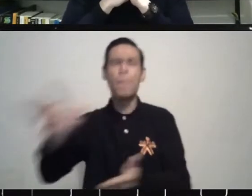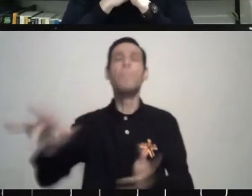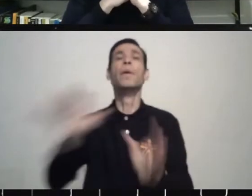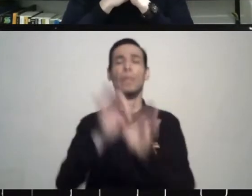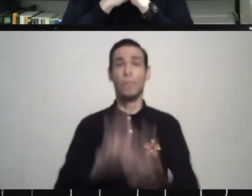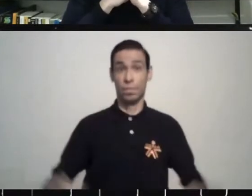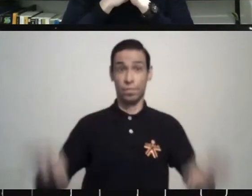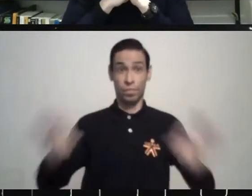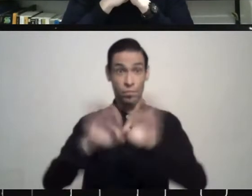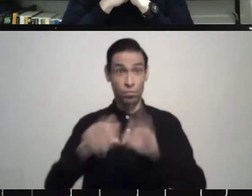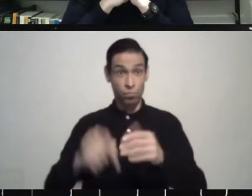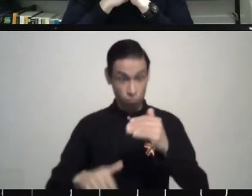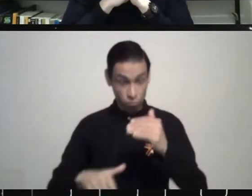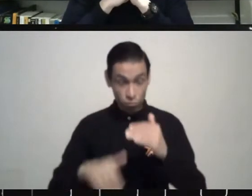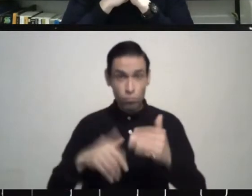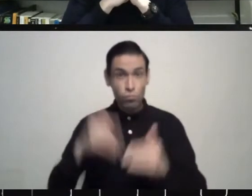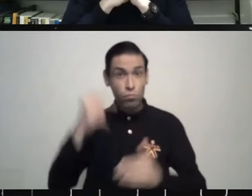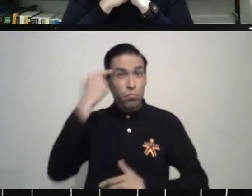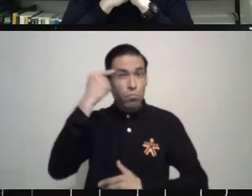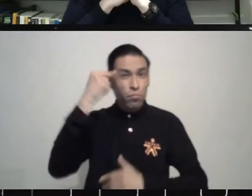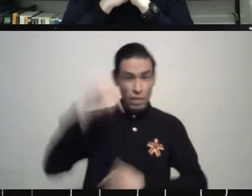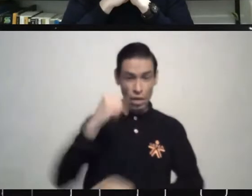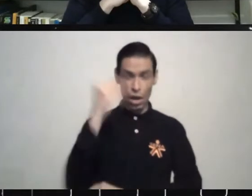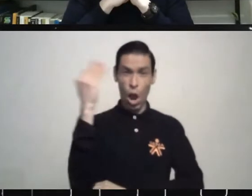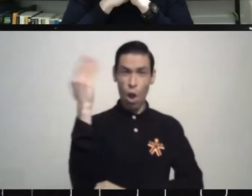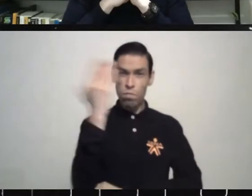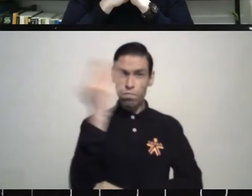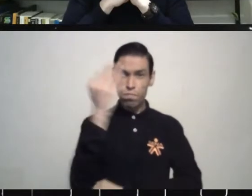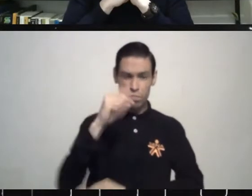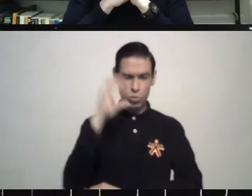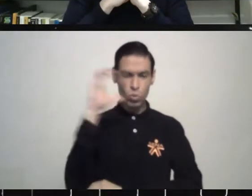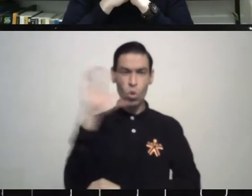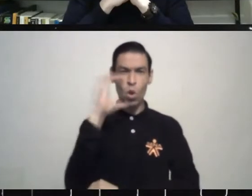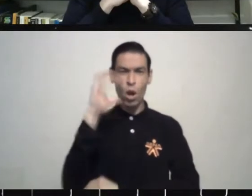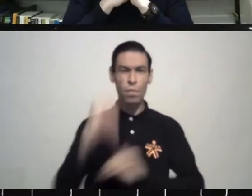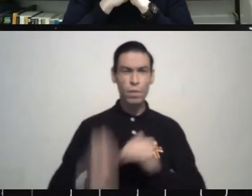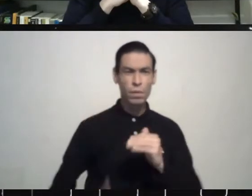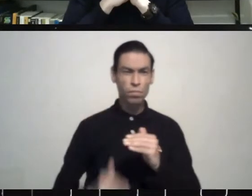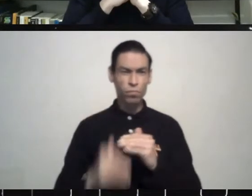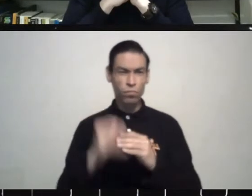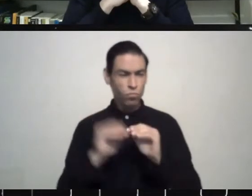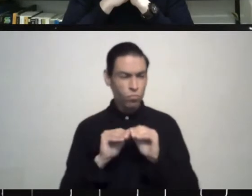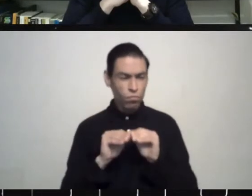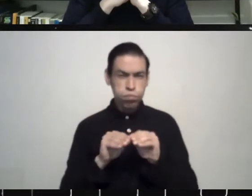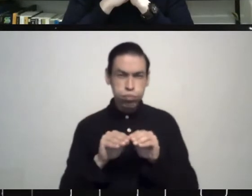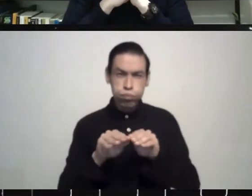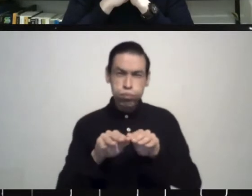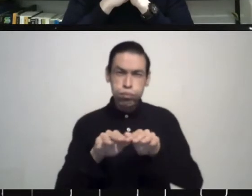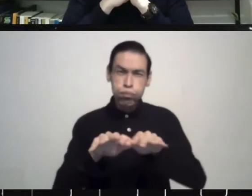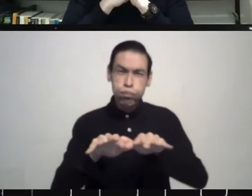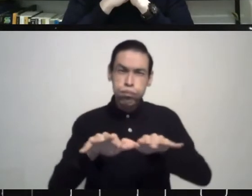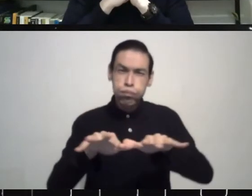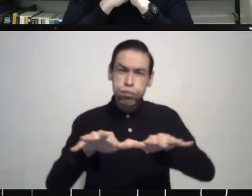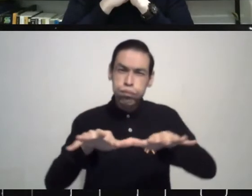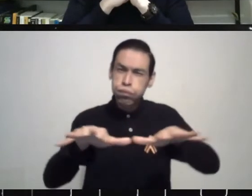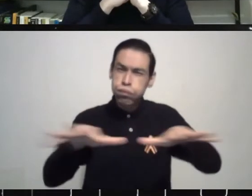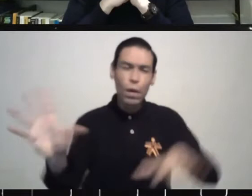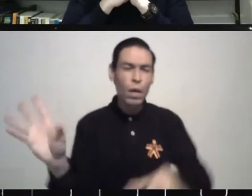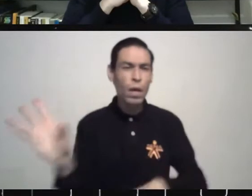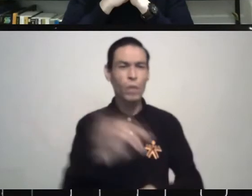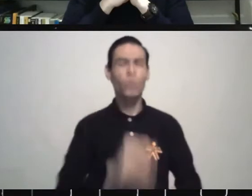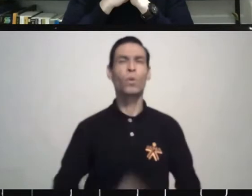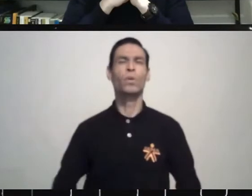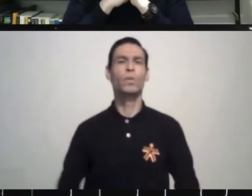comiencen hoy a hacer el circuito grande, y ese circuito pequeño me parecería muy interesante para que las películas llegaran a todo el mundo. Y creo